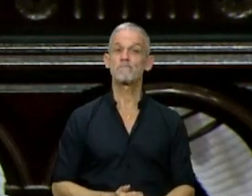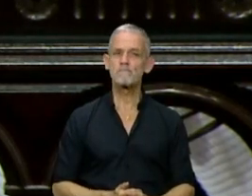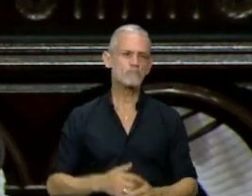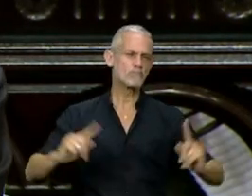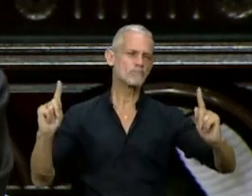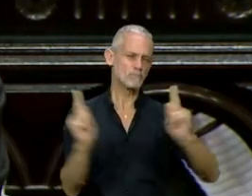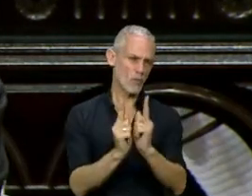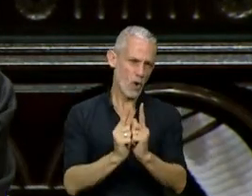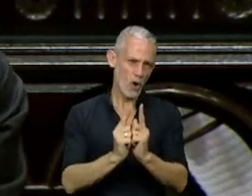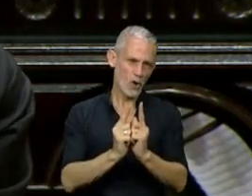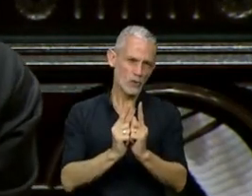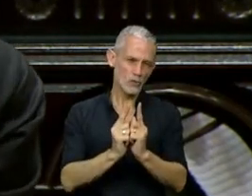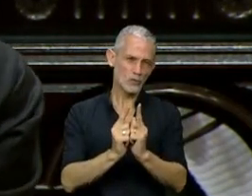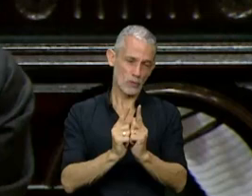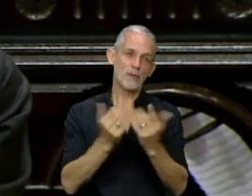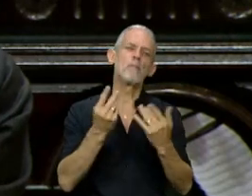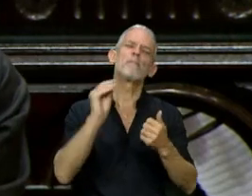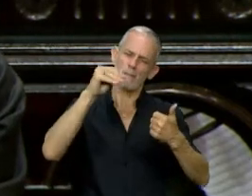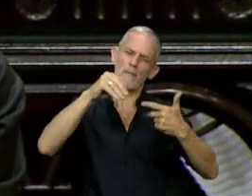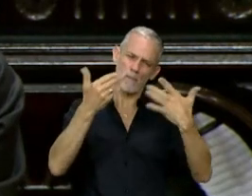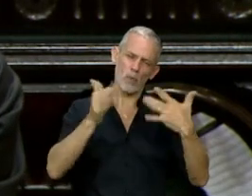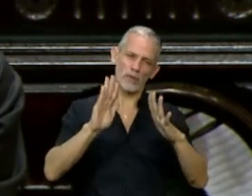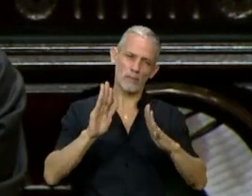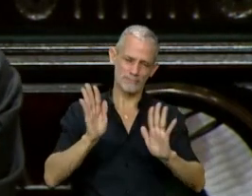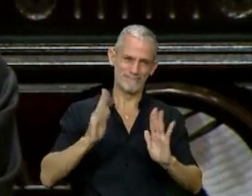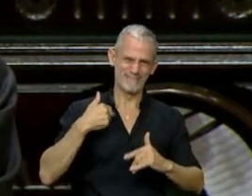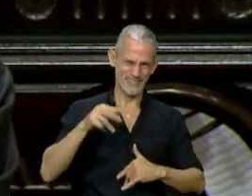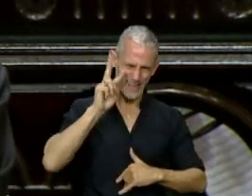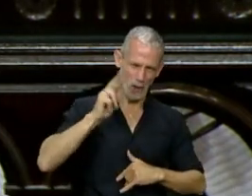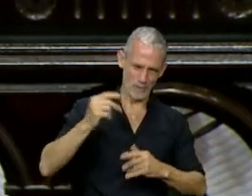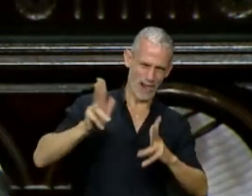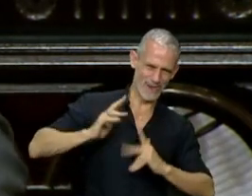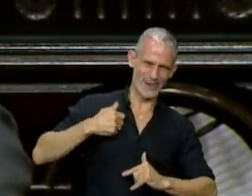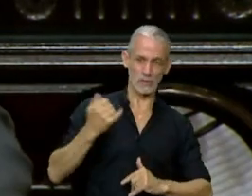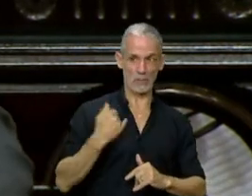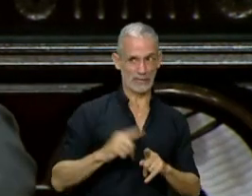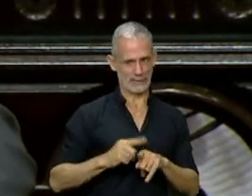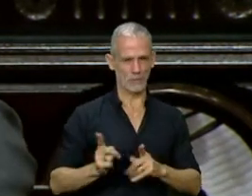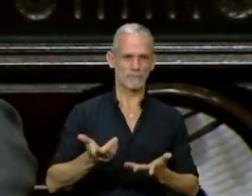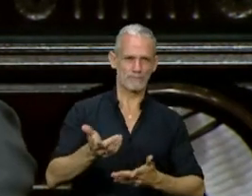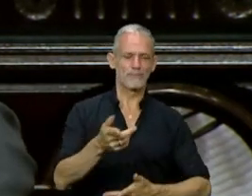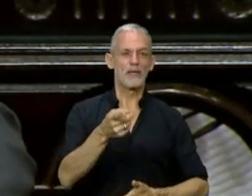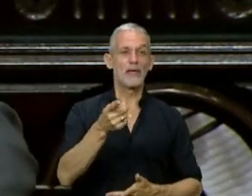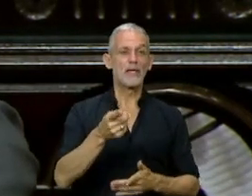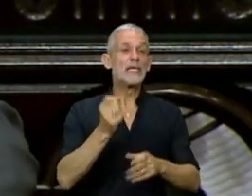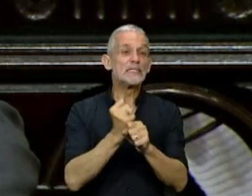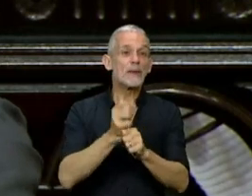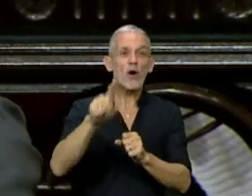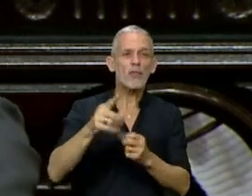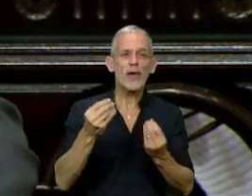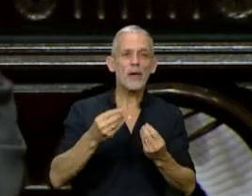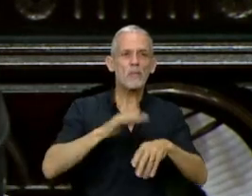En síntesis, Presidenta, y podría agregar, agradezco su seña, las tareas vinculadas